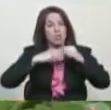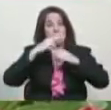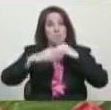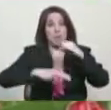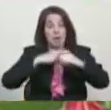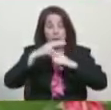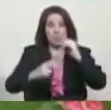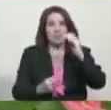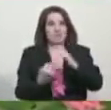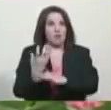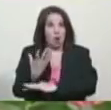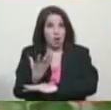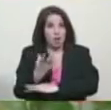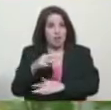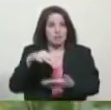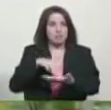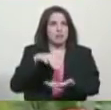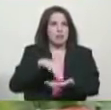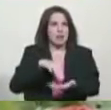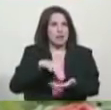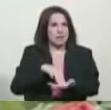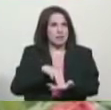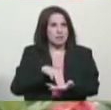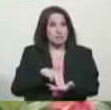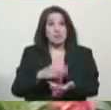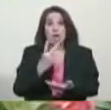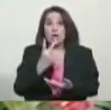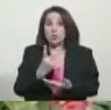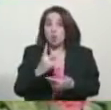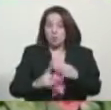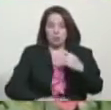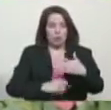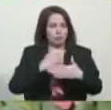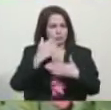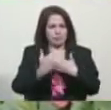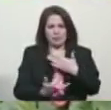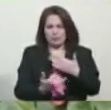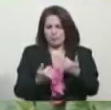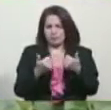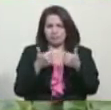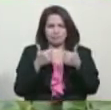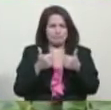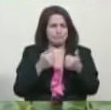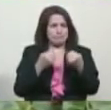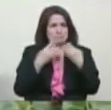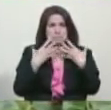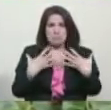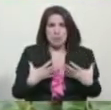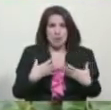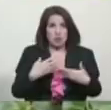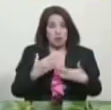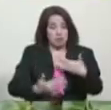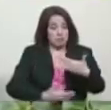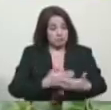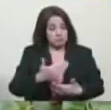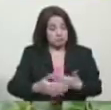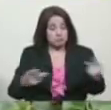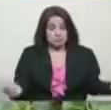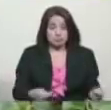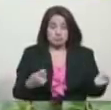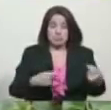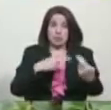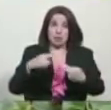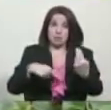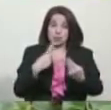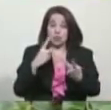de flores del Estado Miranda. Dos hermosos proyectos que está llevando adelante la revolución bolivariana. Y tenemos dos buenas